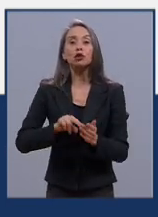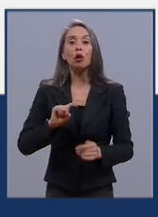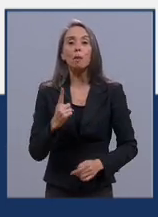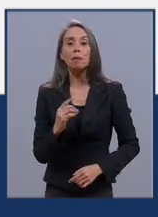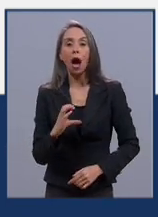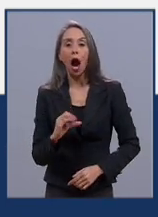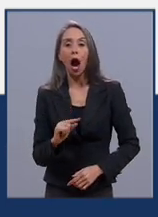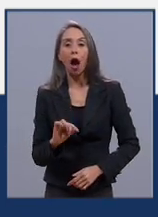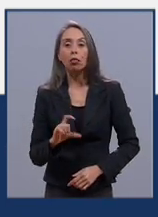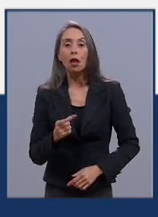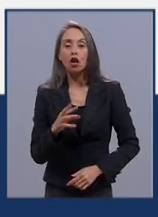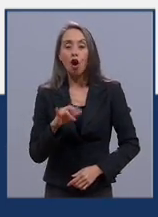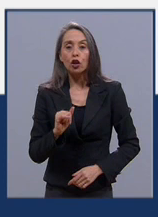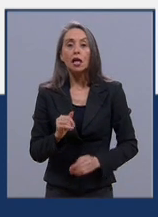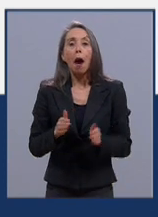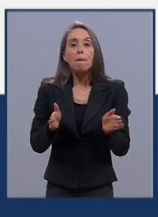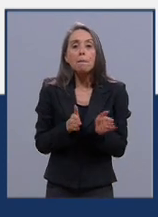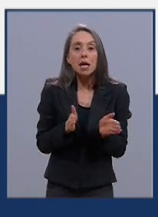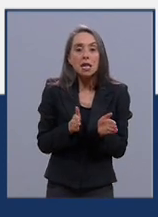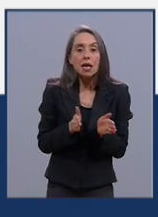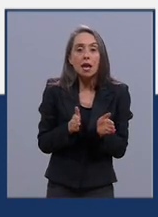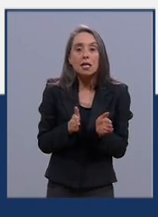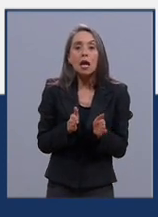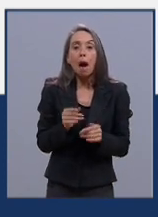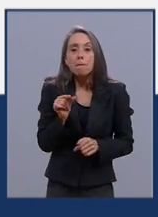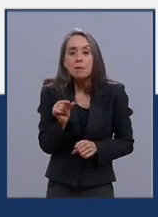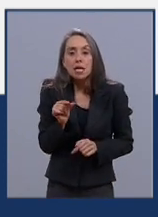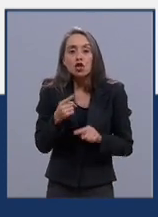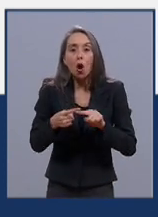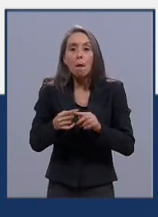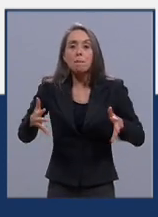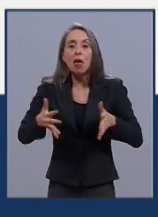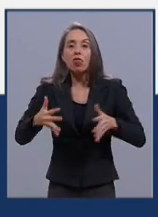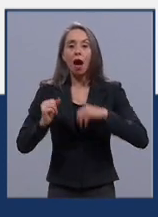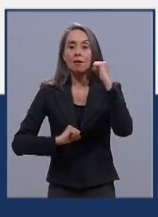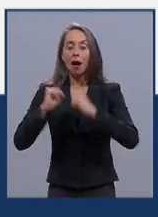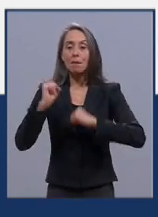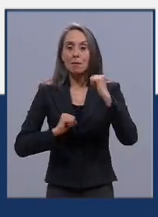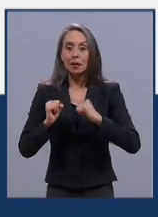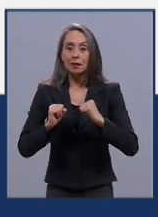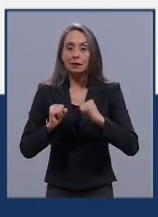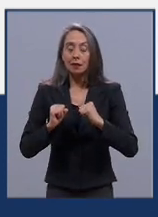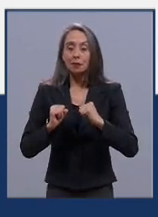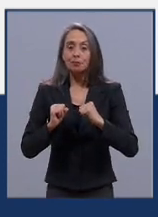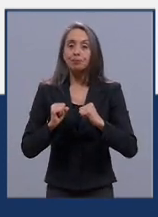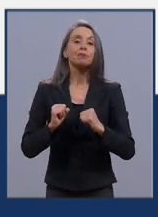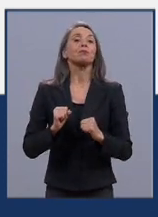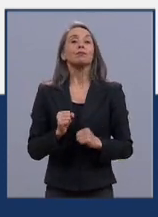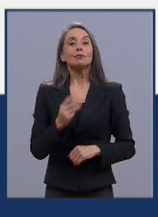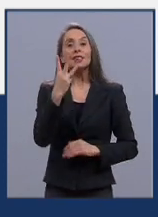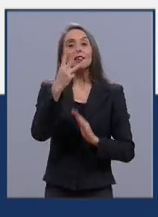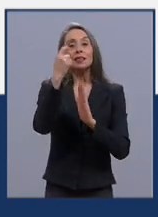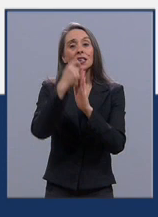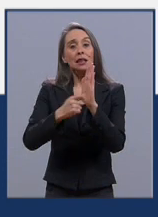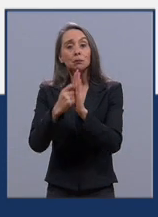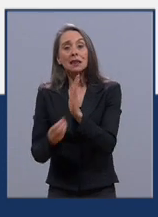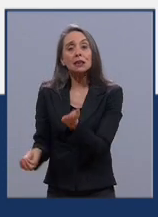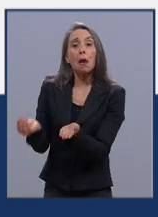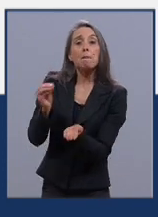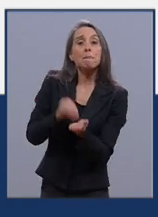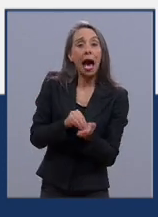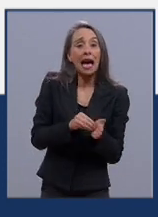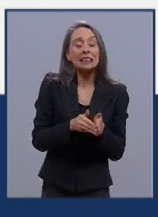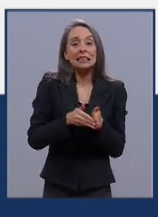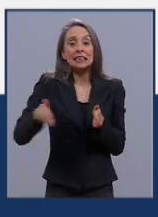categoría para las pequeñas micro y medianas empresas y la extensión por tres meses adicionales